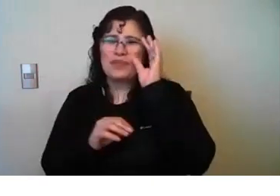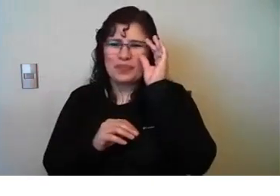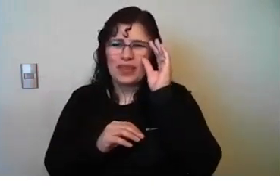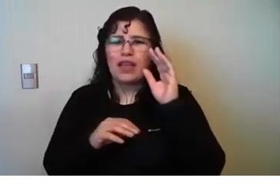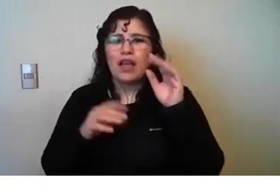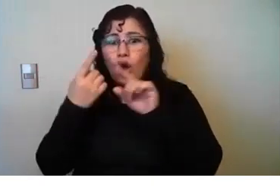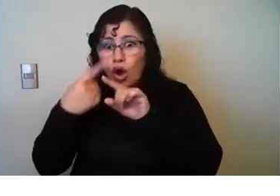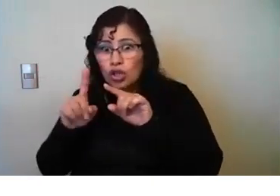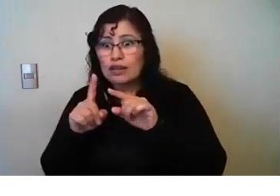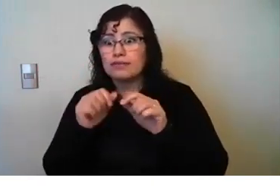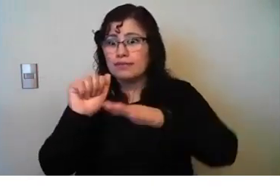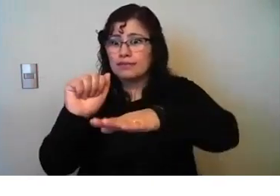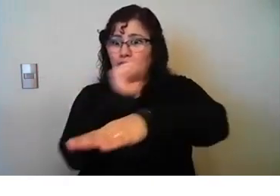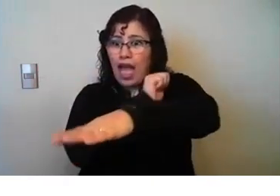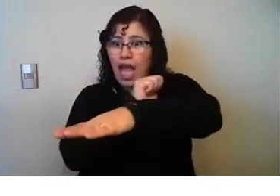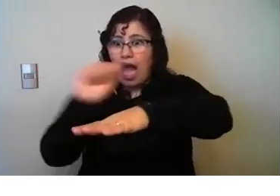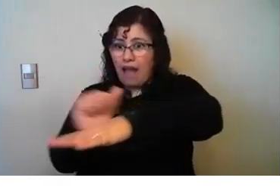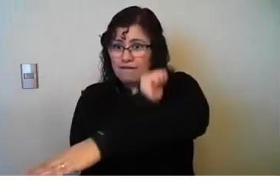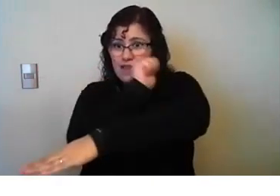aferencias corticales, por tanto, estos serían